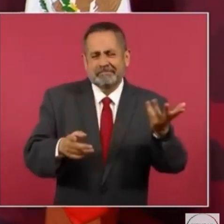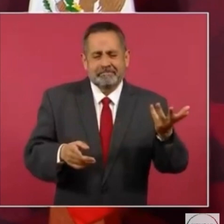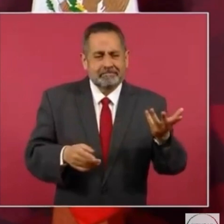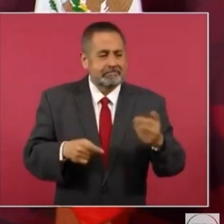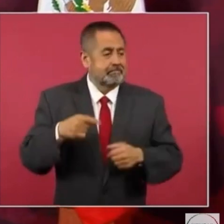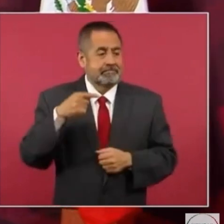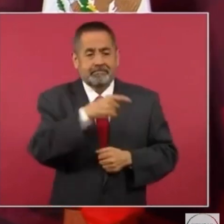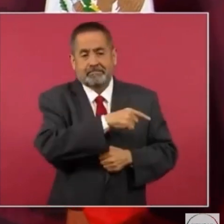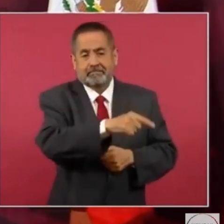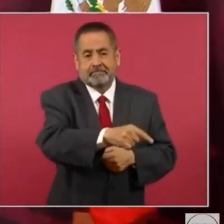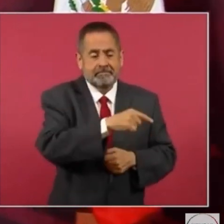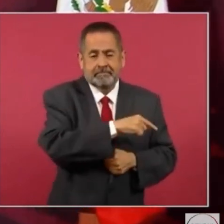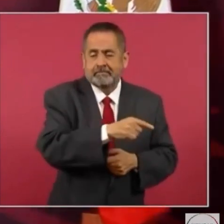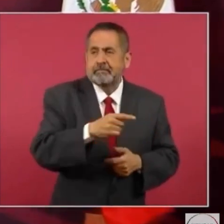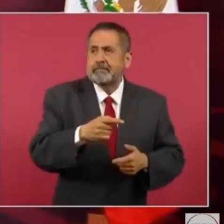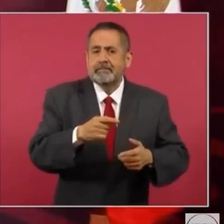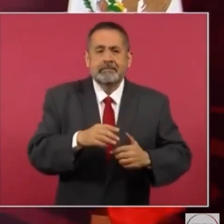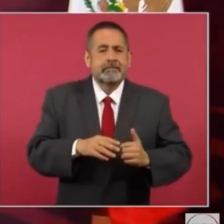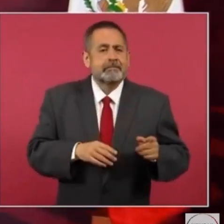daban